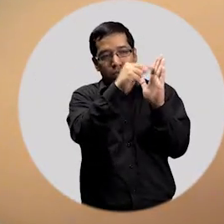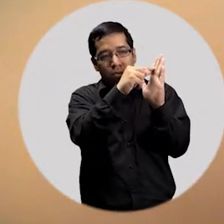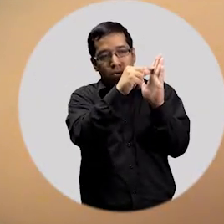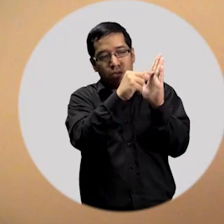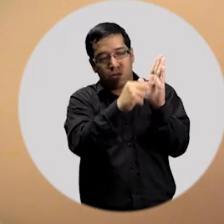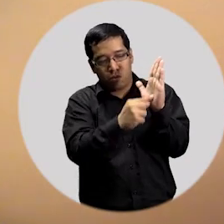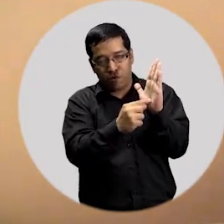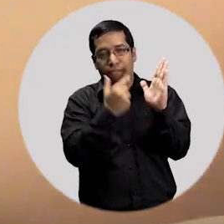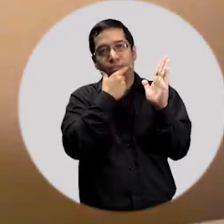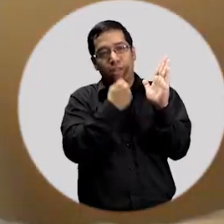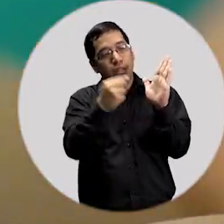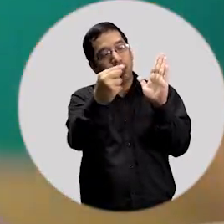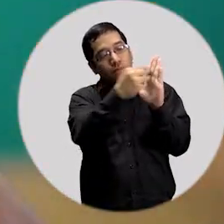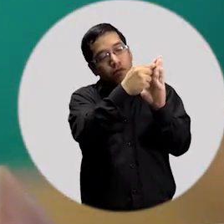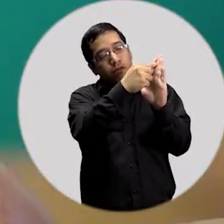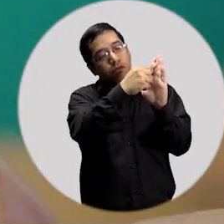es muy fuerte.